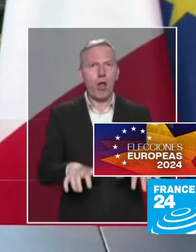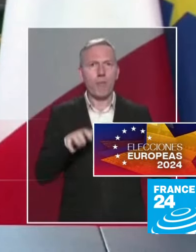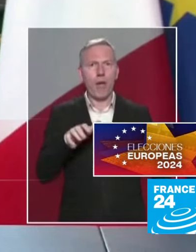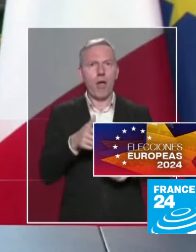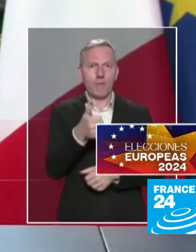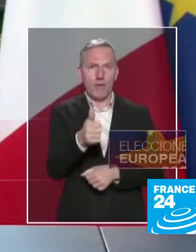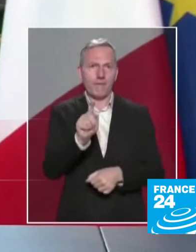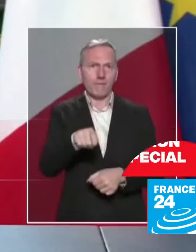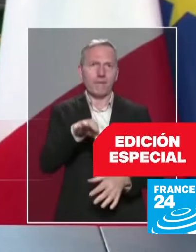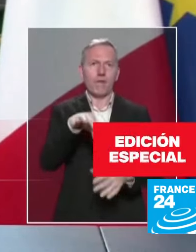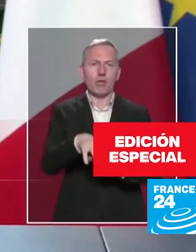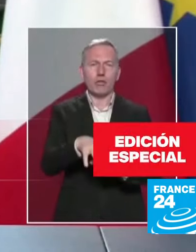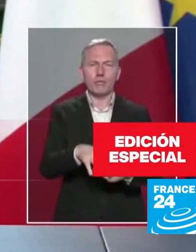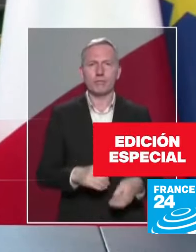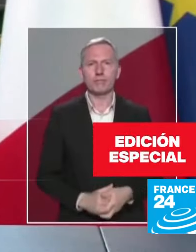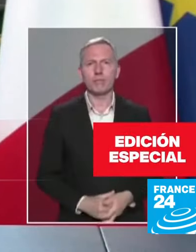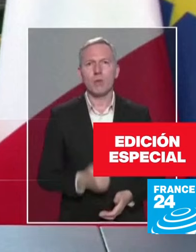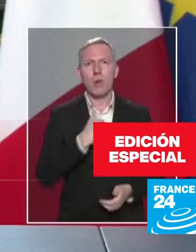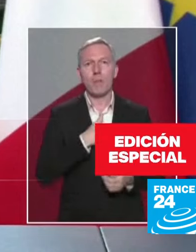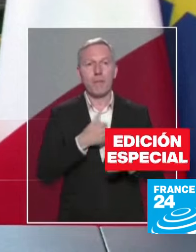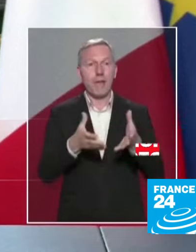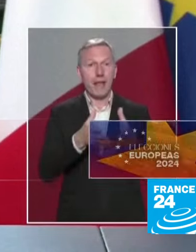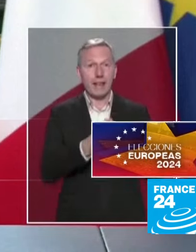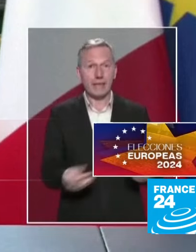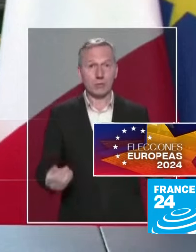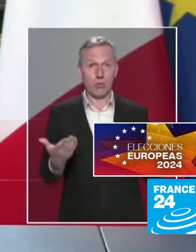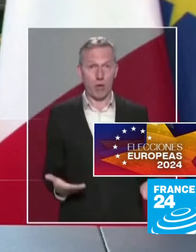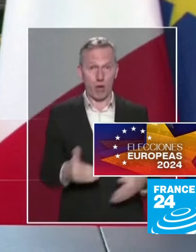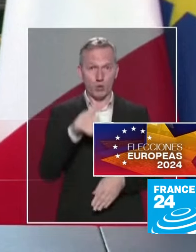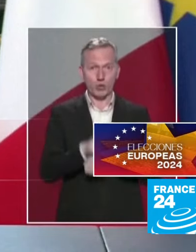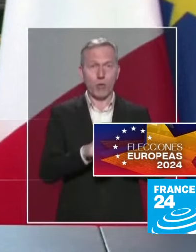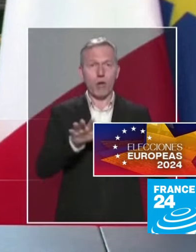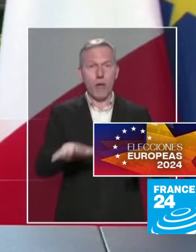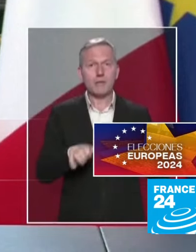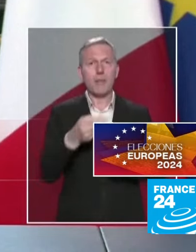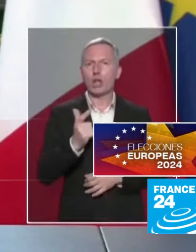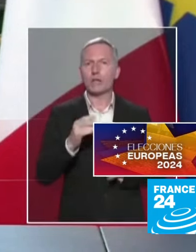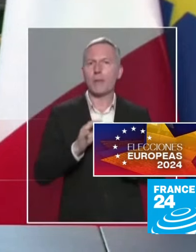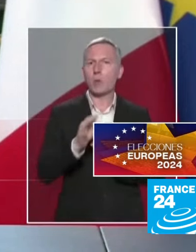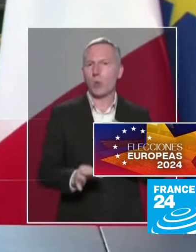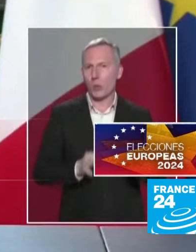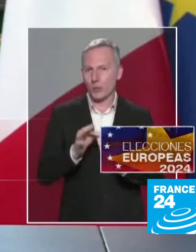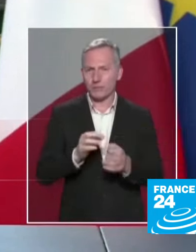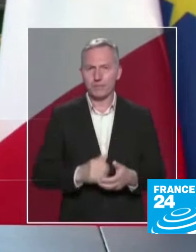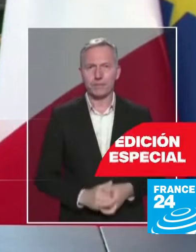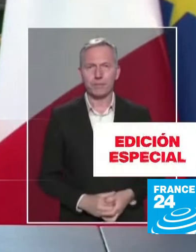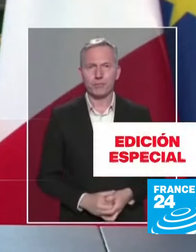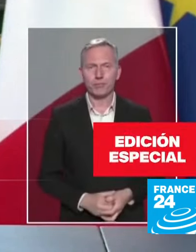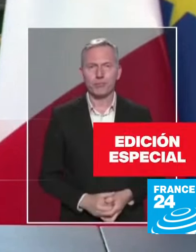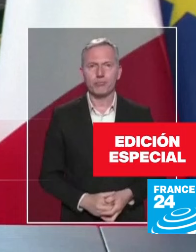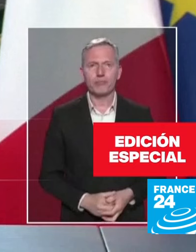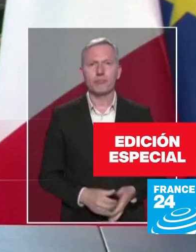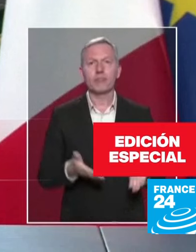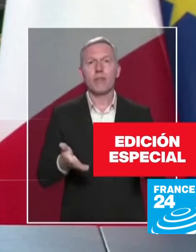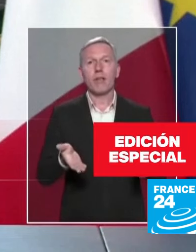mayoría para su partido viéndose el electorado francés ante el riesgo de tener una mayoría de la